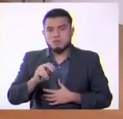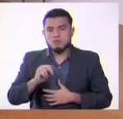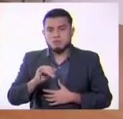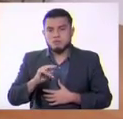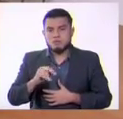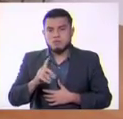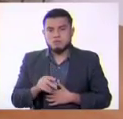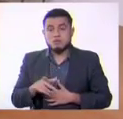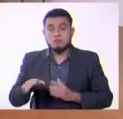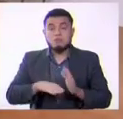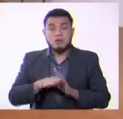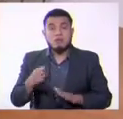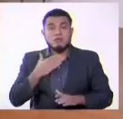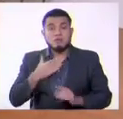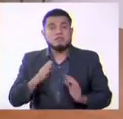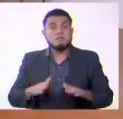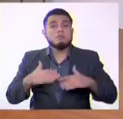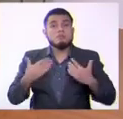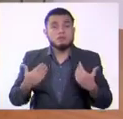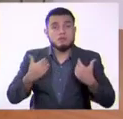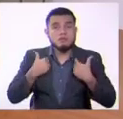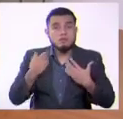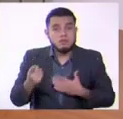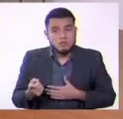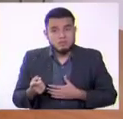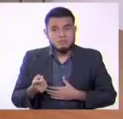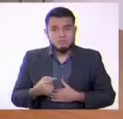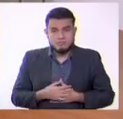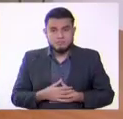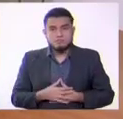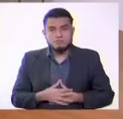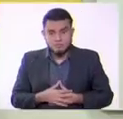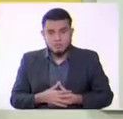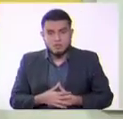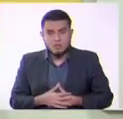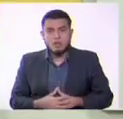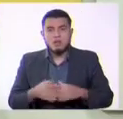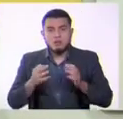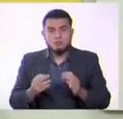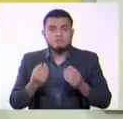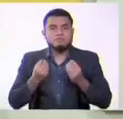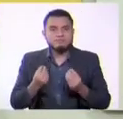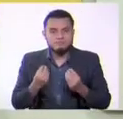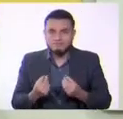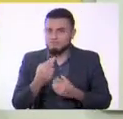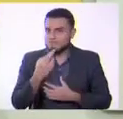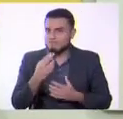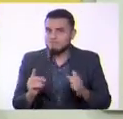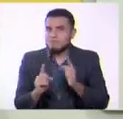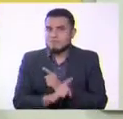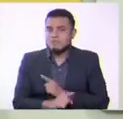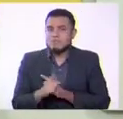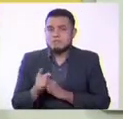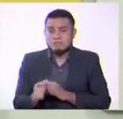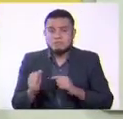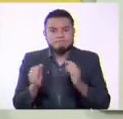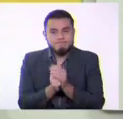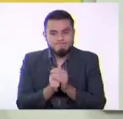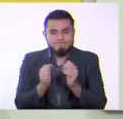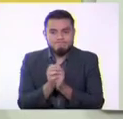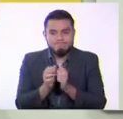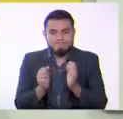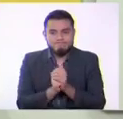es más difícil porque tiene que lidiar con la manera de cómo solventar, digamos, esa condición de pena o